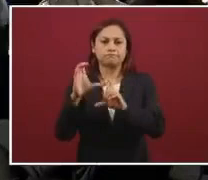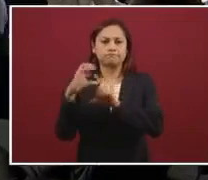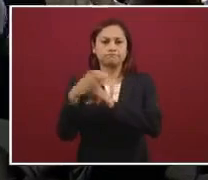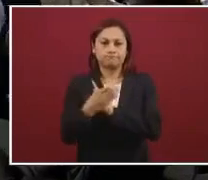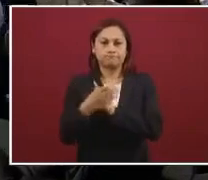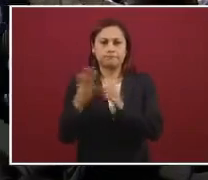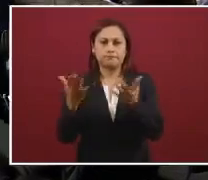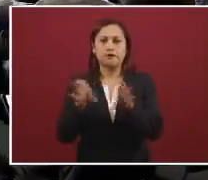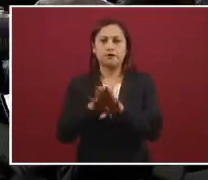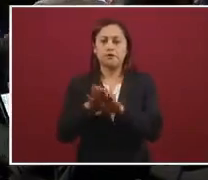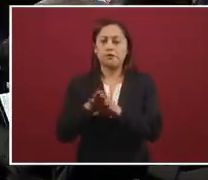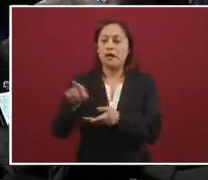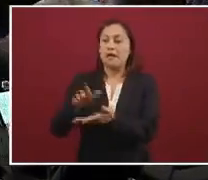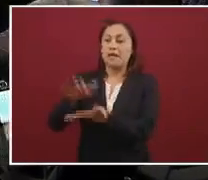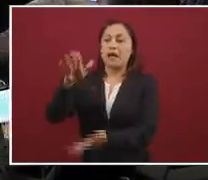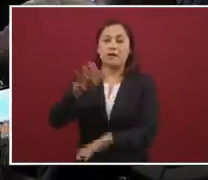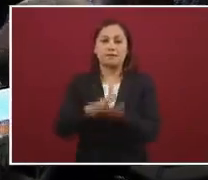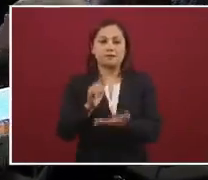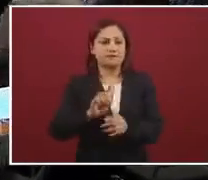A ver.